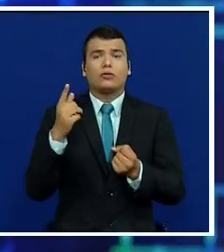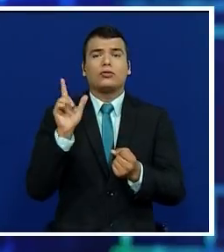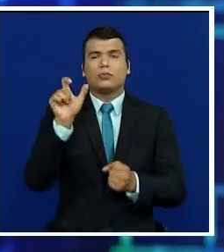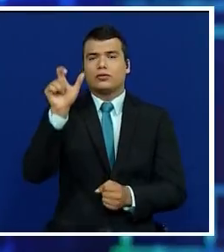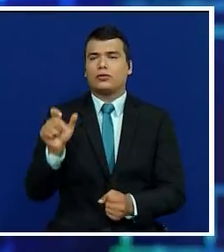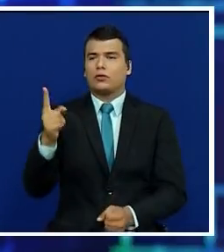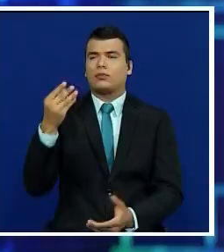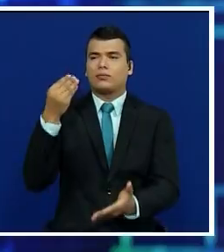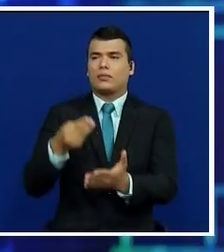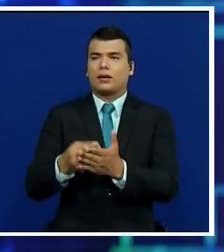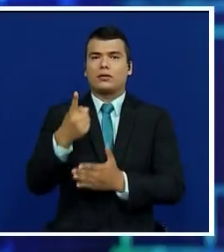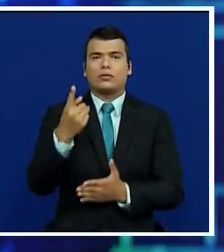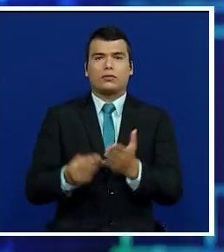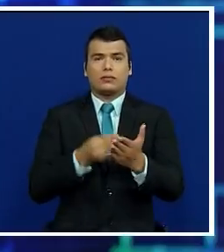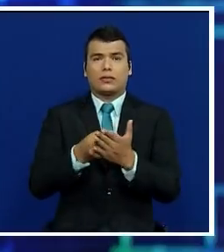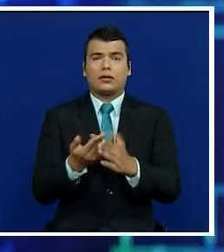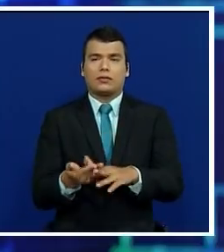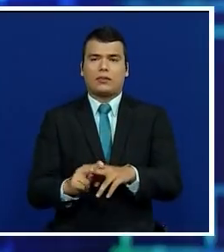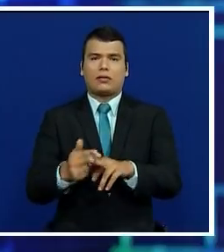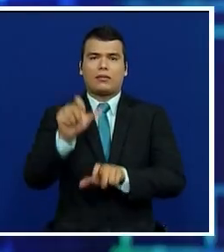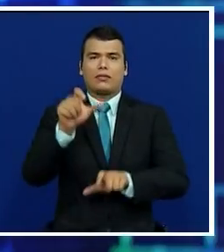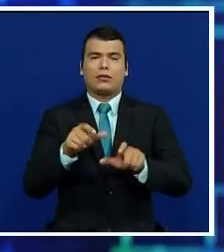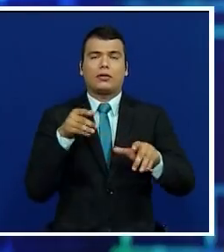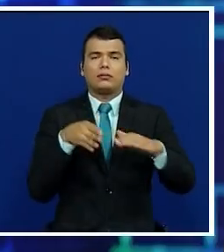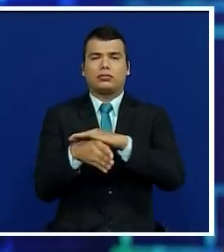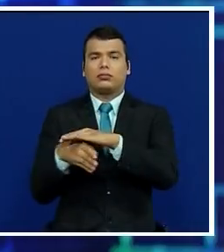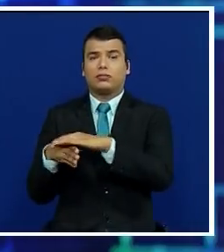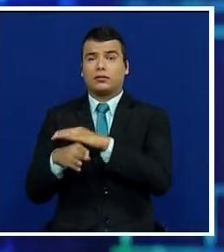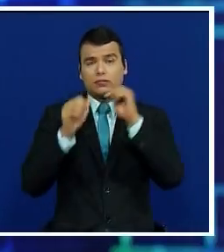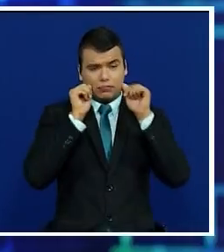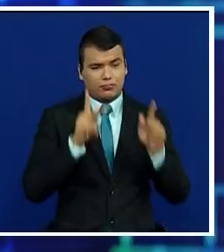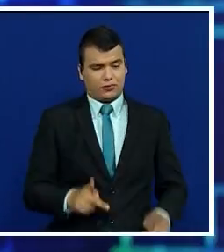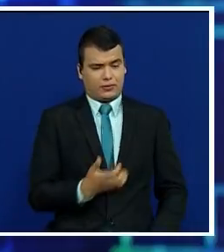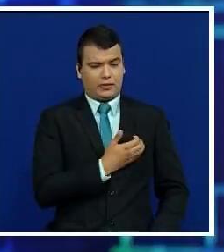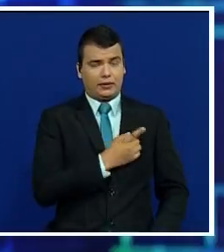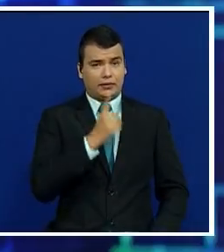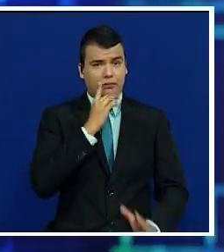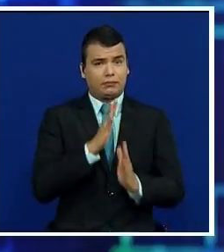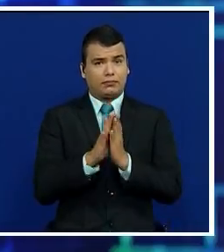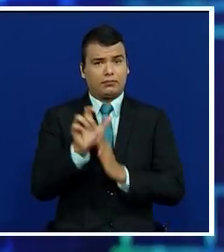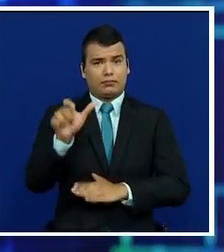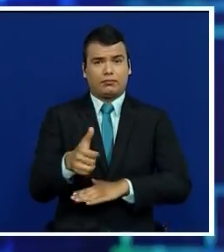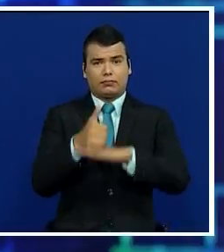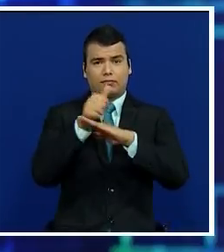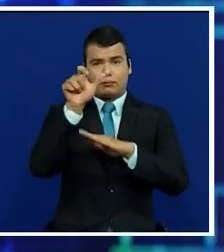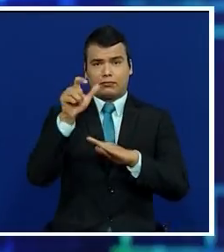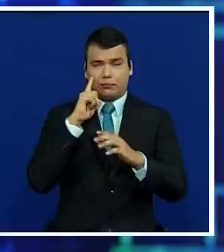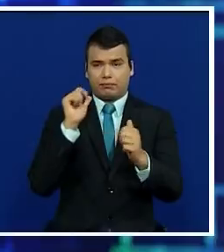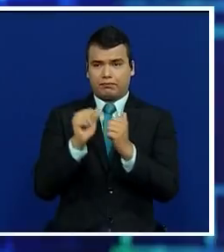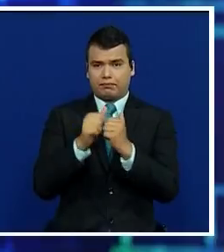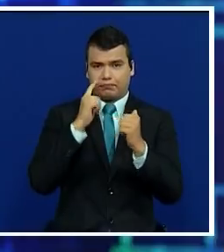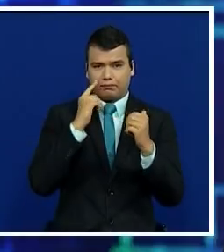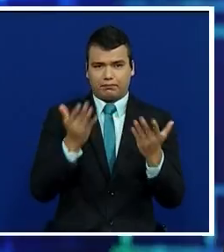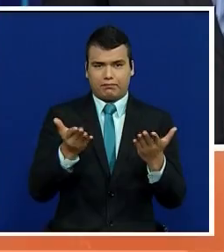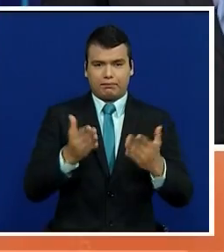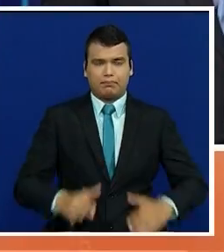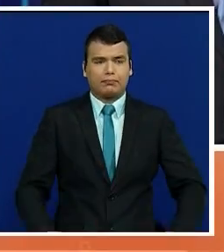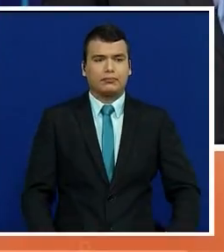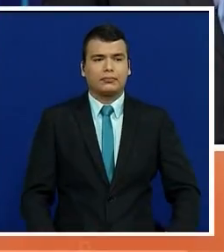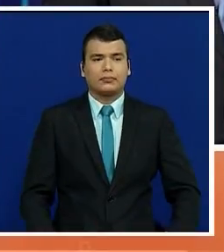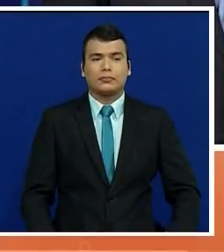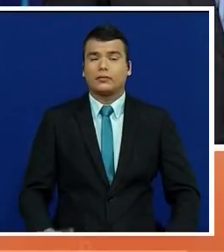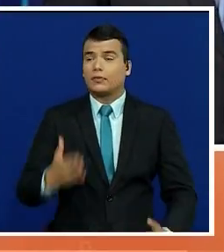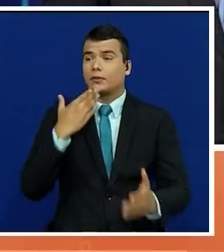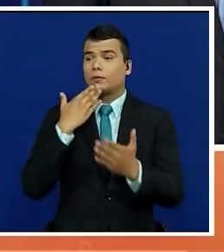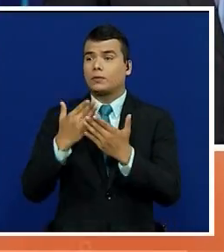paga a los operadores para poder aumentar los viajeros con el alcalde morís armitage está nuestro director óscar lópez lorena y